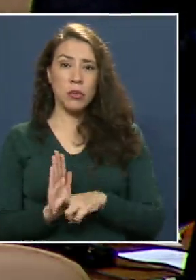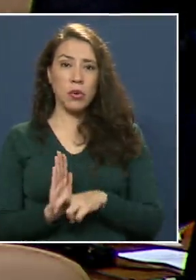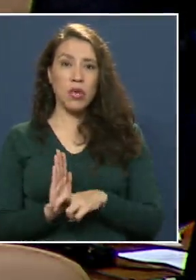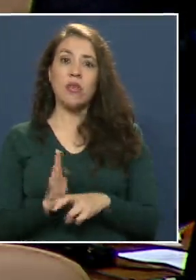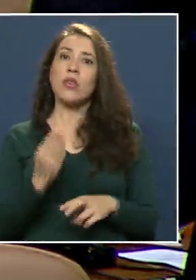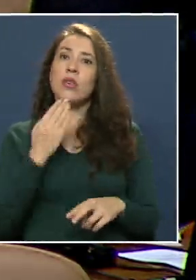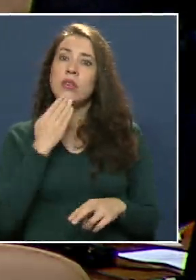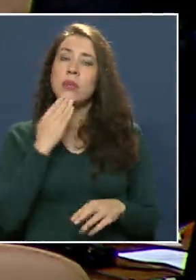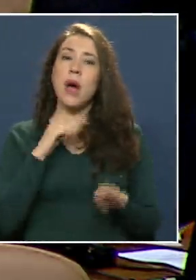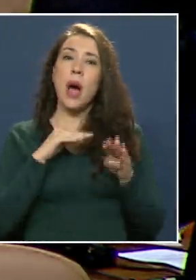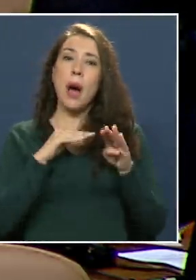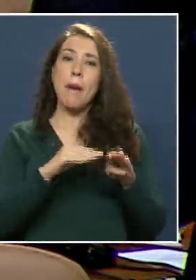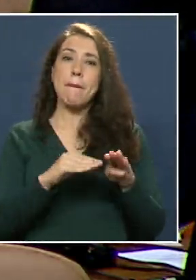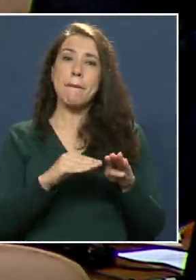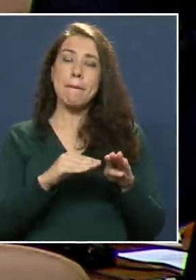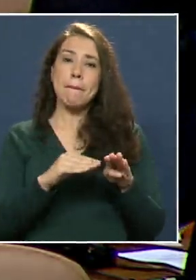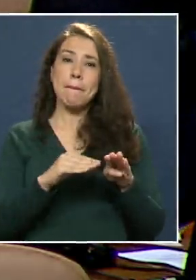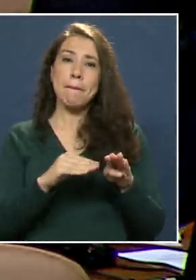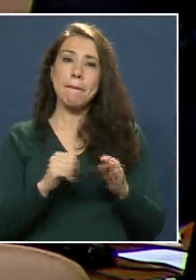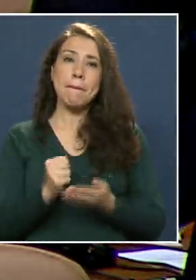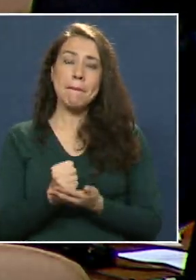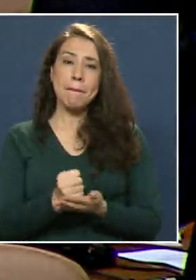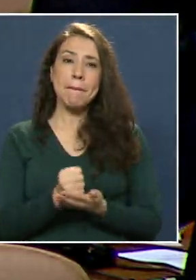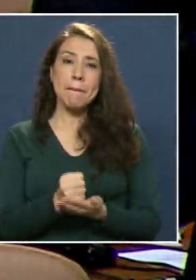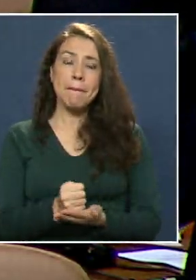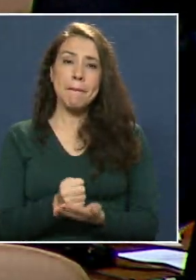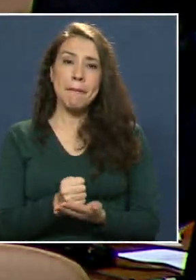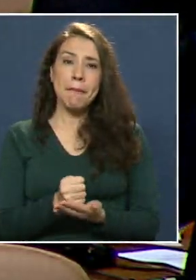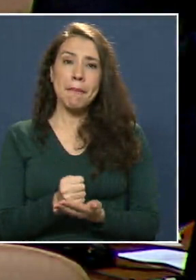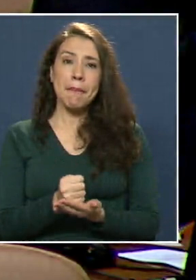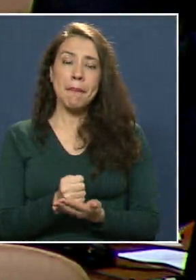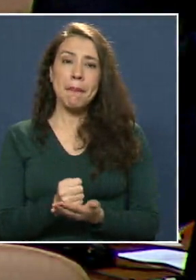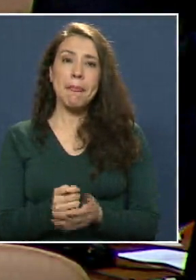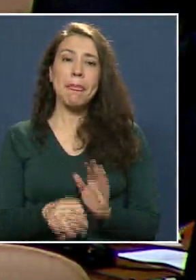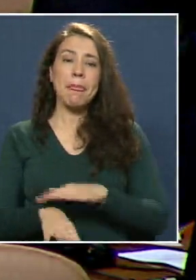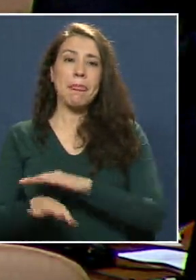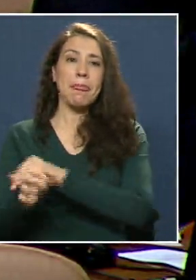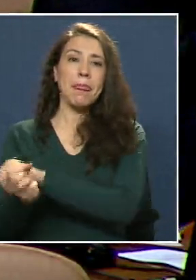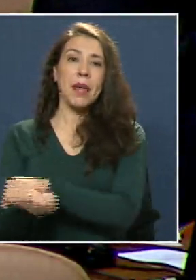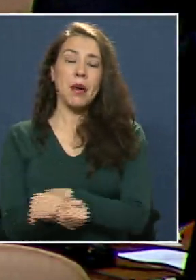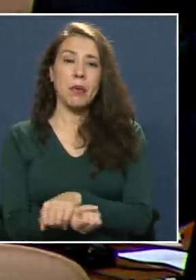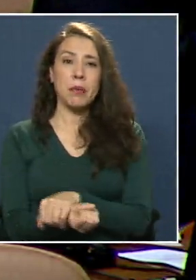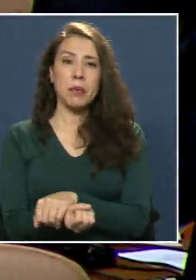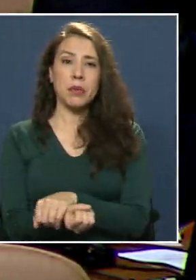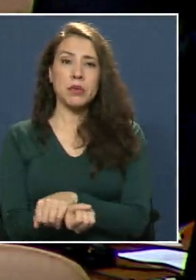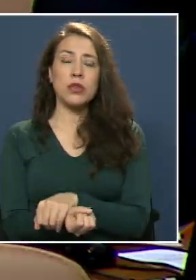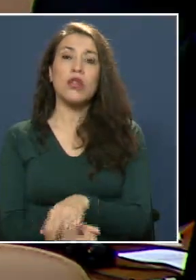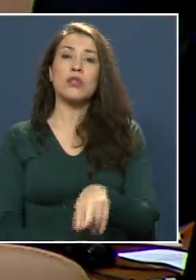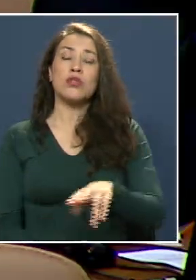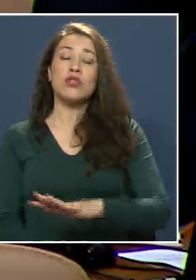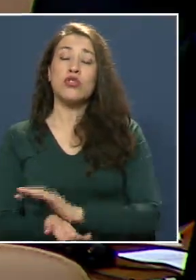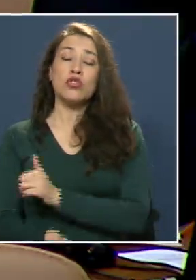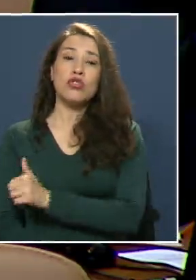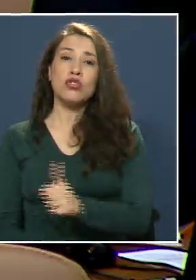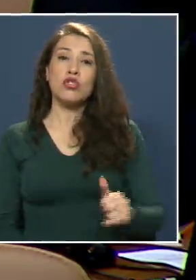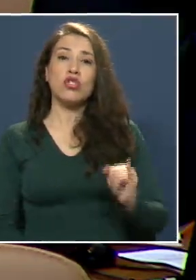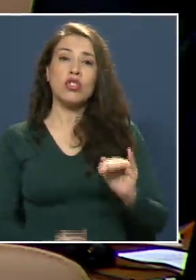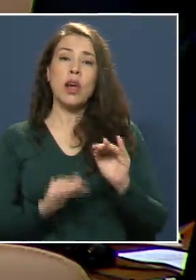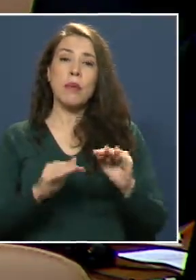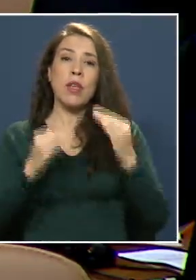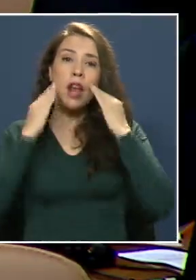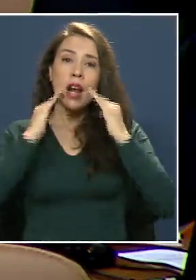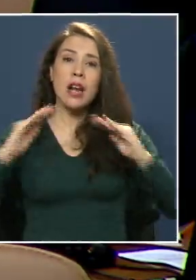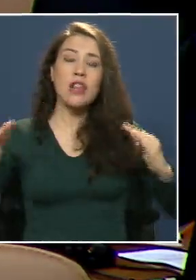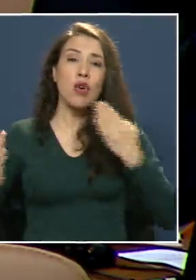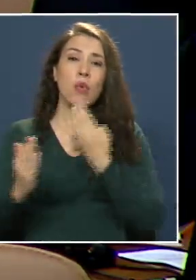también el apoyo y la colaboración que hubo por parte de la oposición. En esto estamos todos de parte de los niños que han